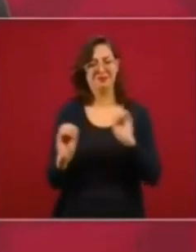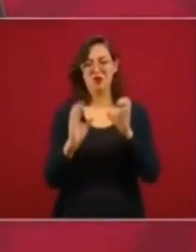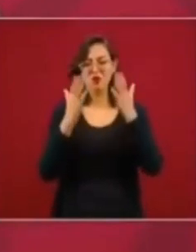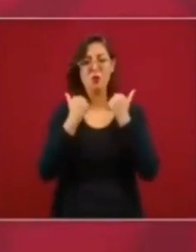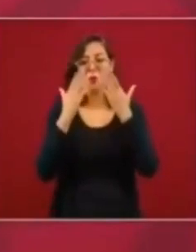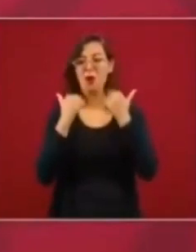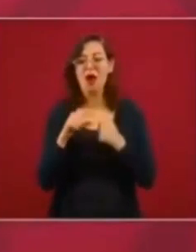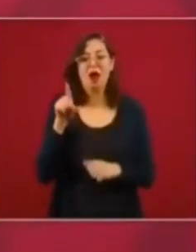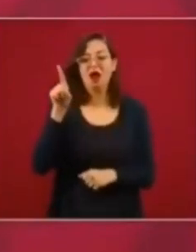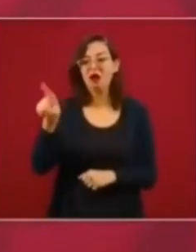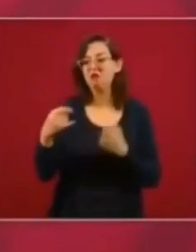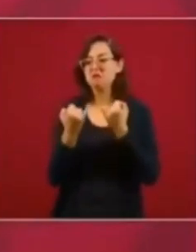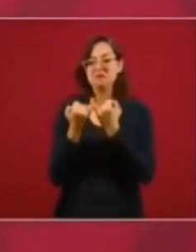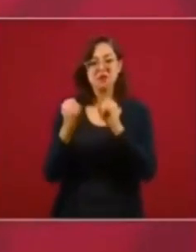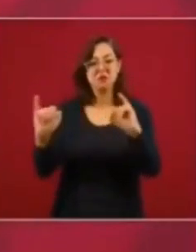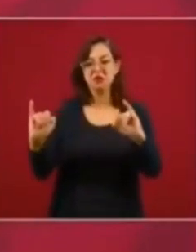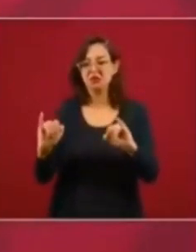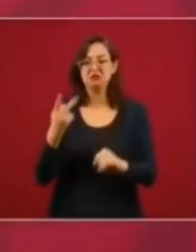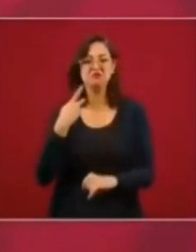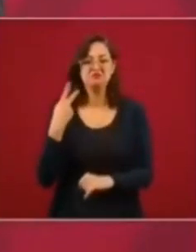ok expresa